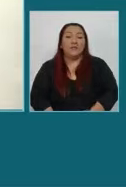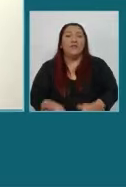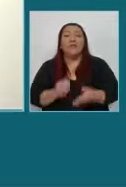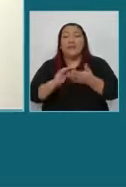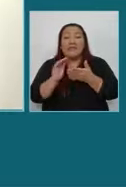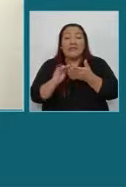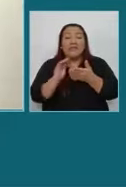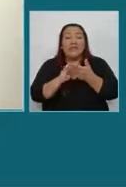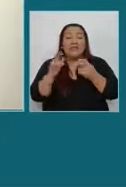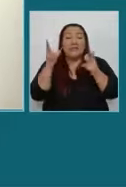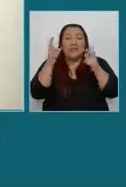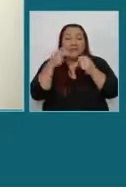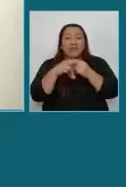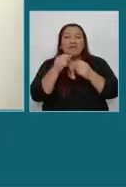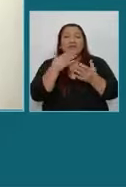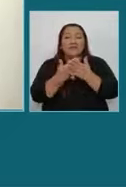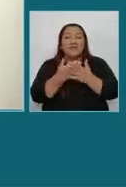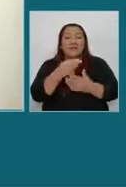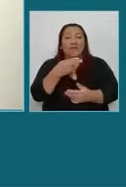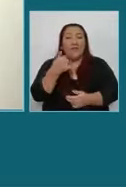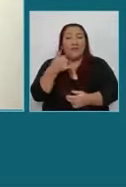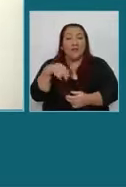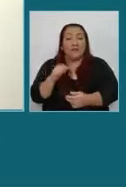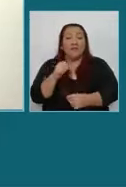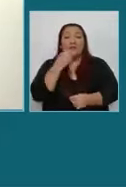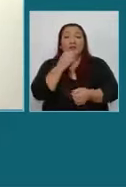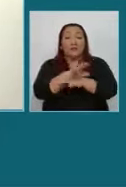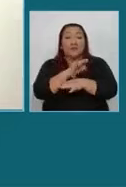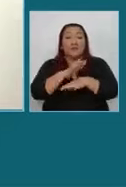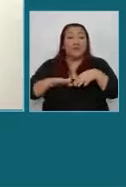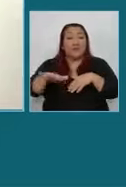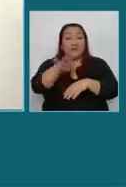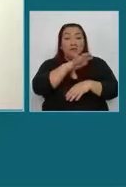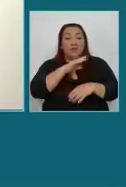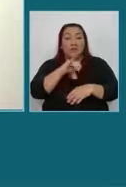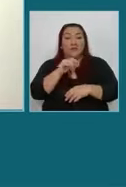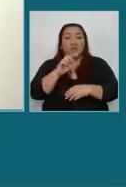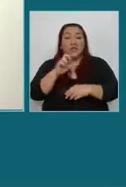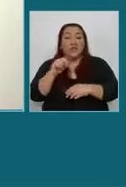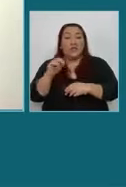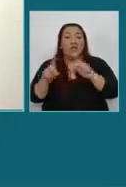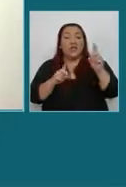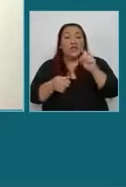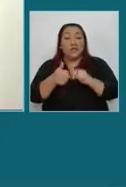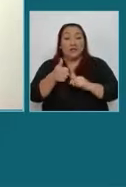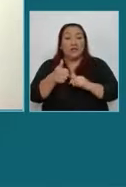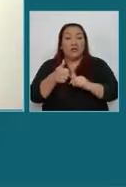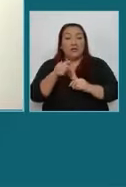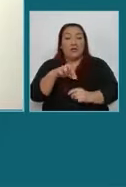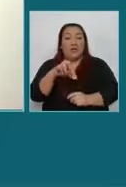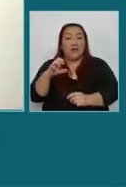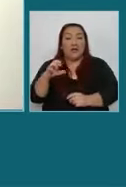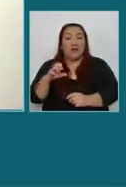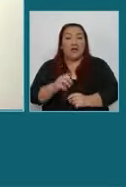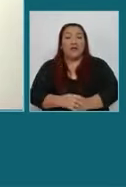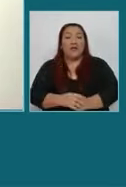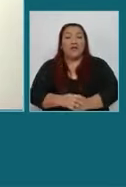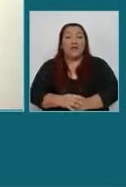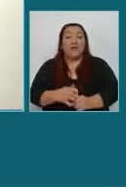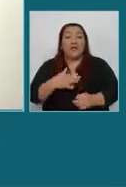Perdón. Bueno, muchas gracias, Hans. Buenas tardes con todos. Soy Jenny Ruiz Díaz, directora ejecutiva de PECAP, y estoy